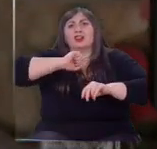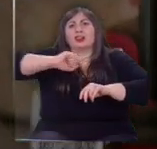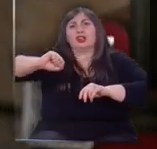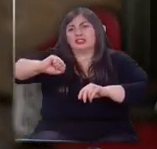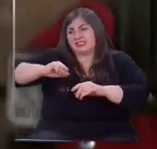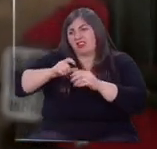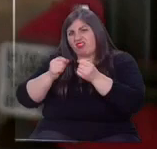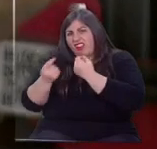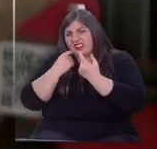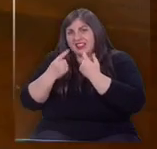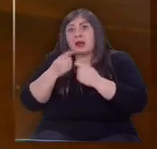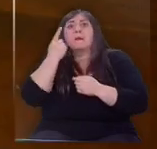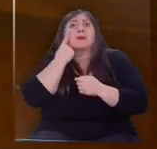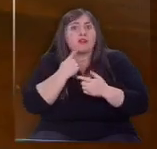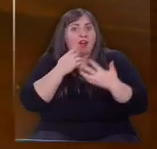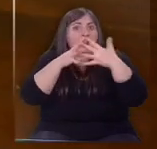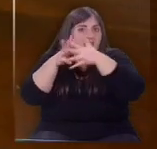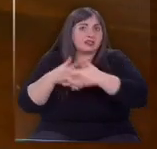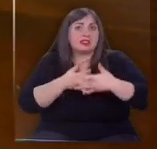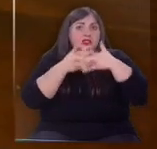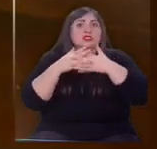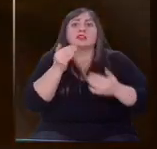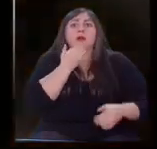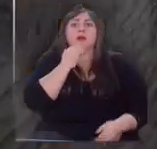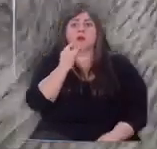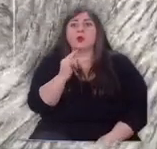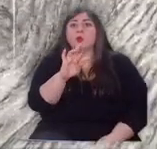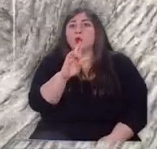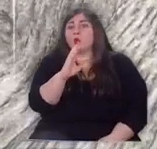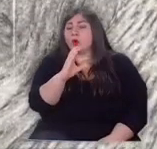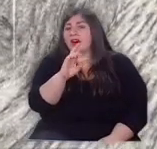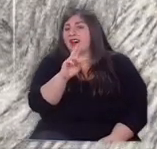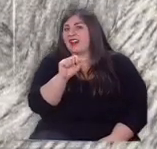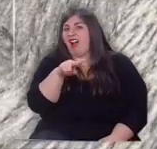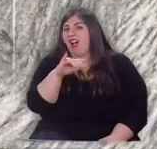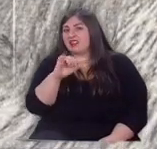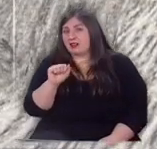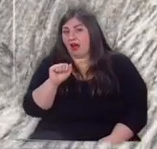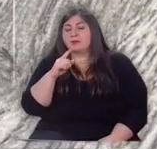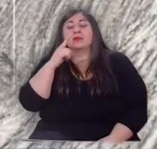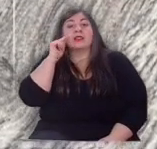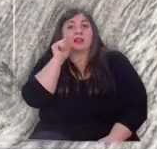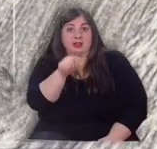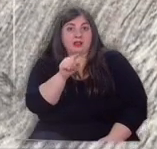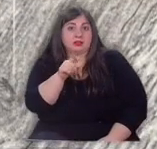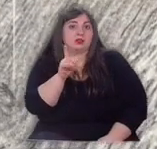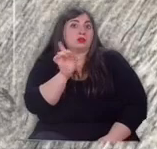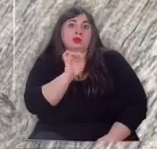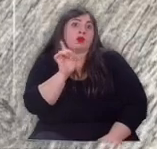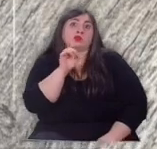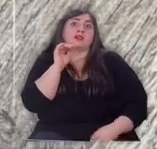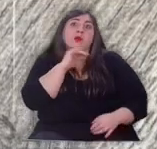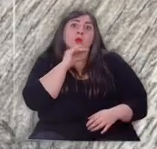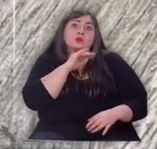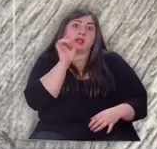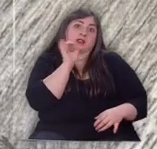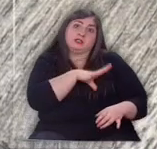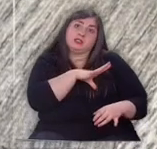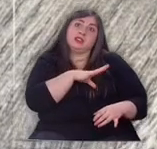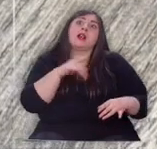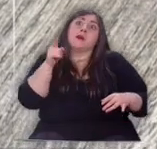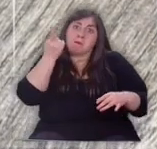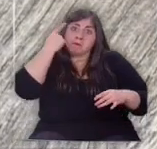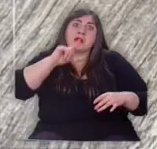está siendo probada en Estados Unidos y en Ucrania. Un accesorio que aún no es validado en Chile, pero que de